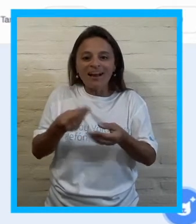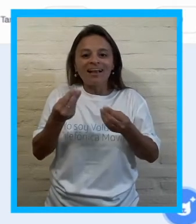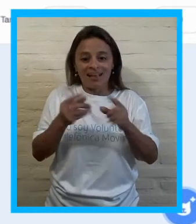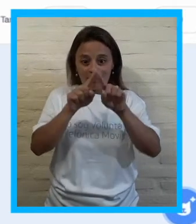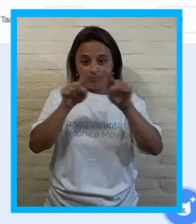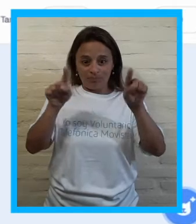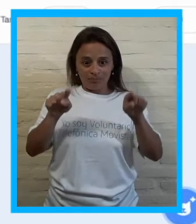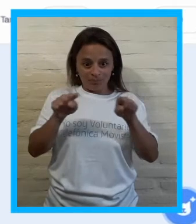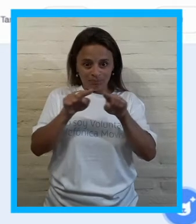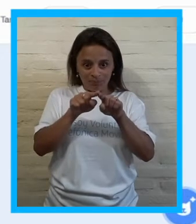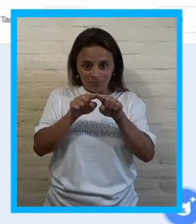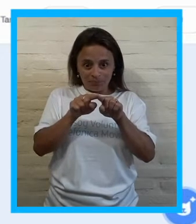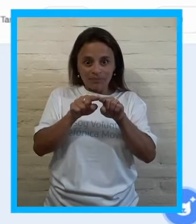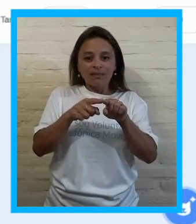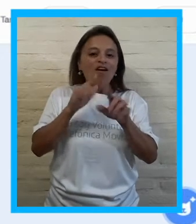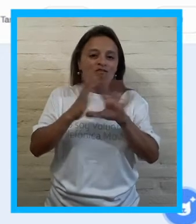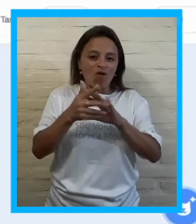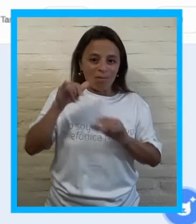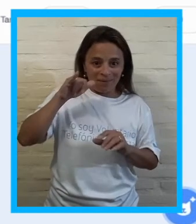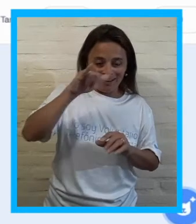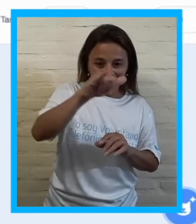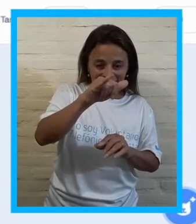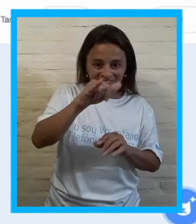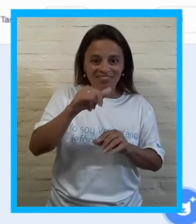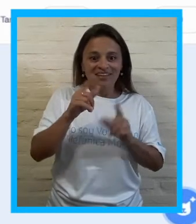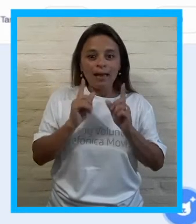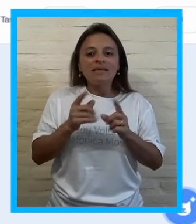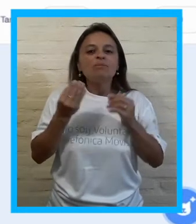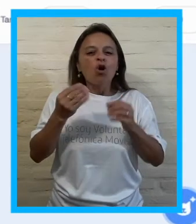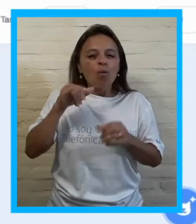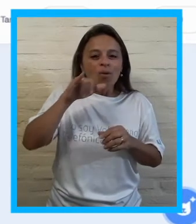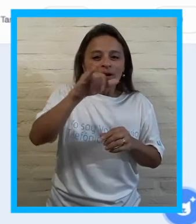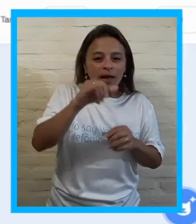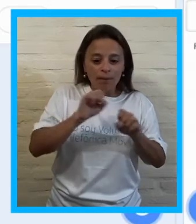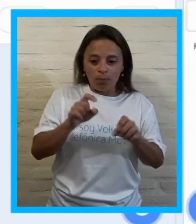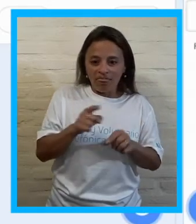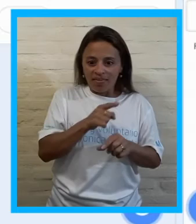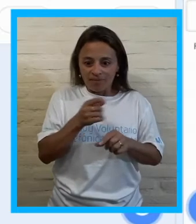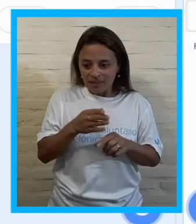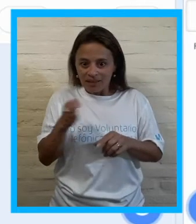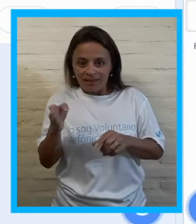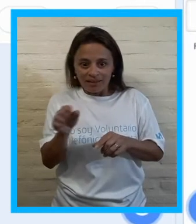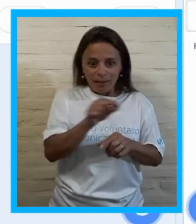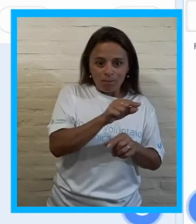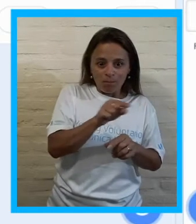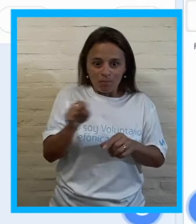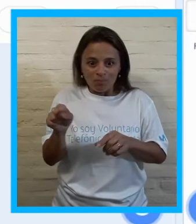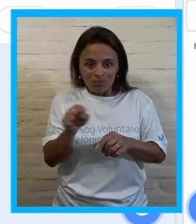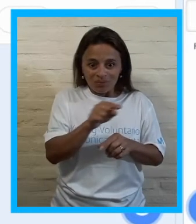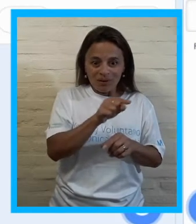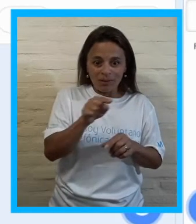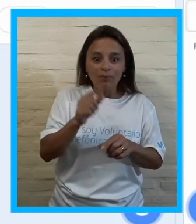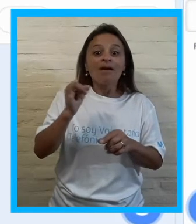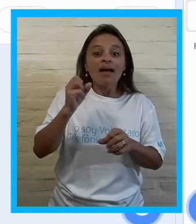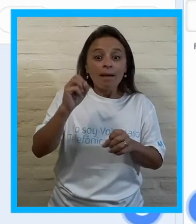básicamente va a ser un rectángulo que va a representar a la nave. La función que tiene que cumplir la nave es poder moverse a la izquierda y a la derecha, así que ponemos